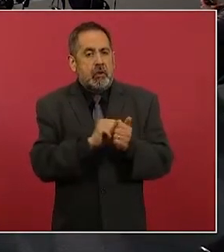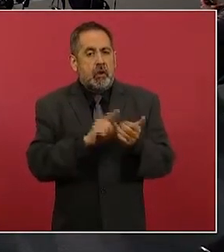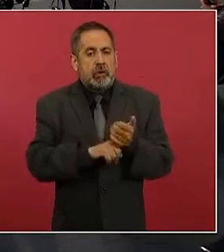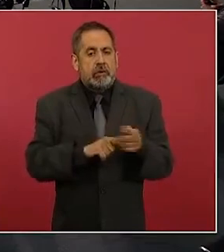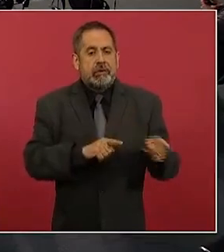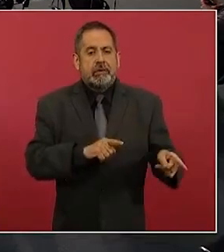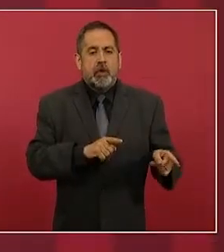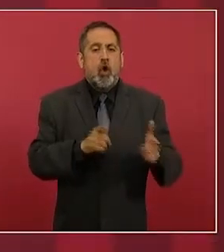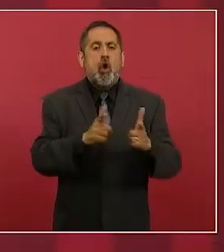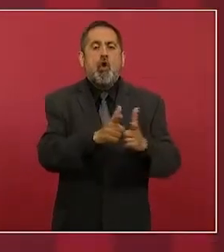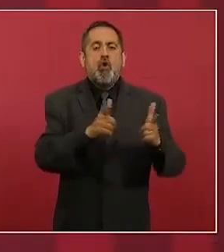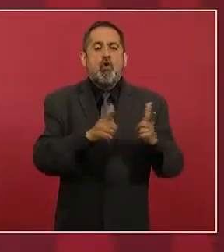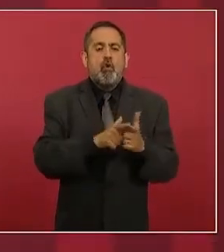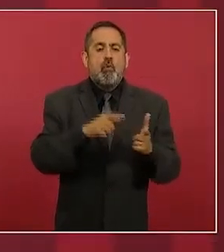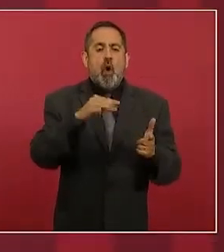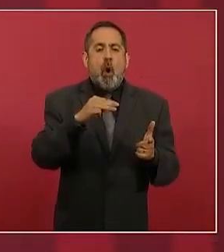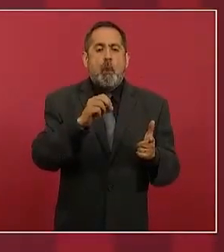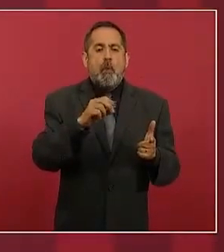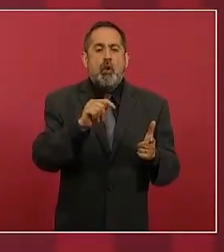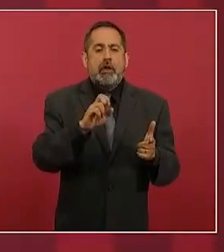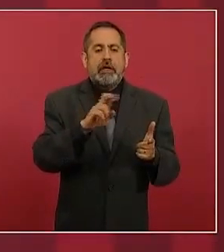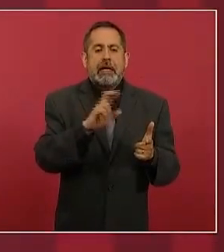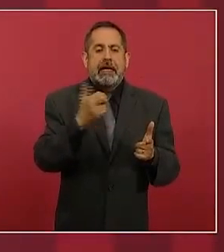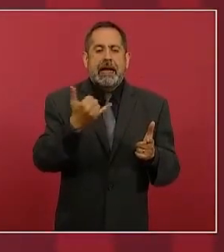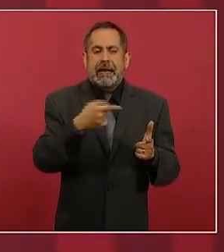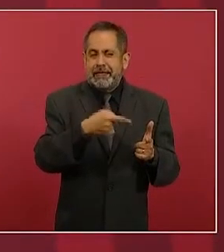el Grupo Monterrey.